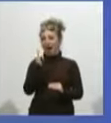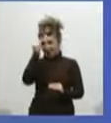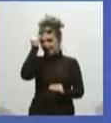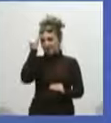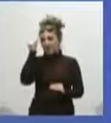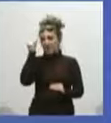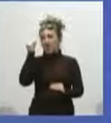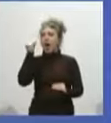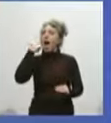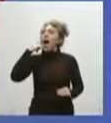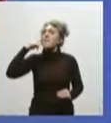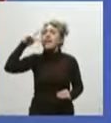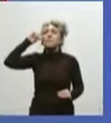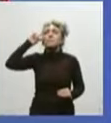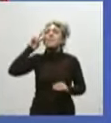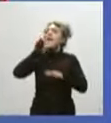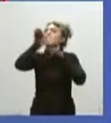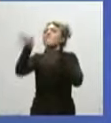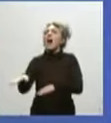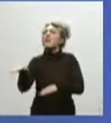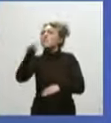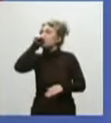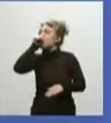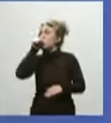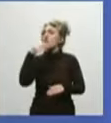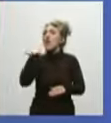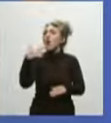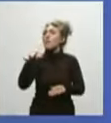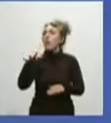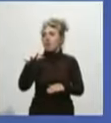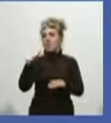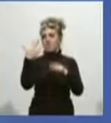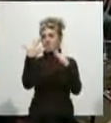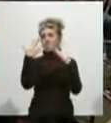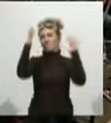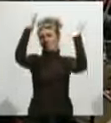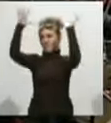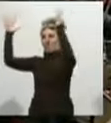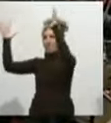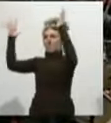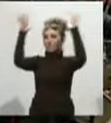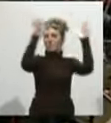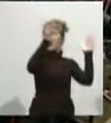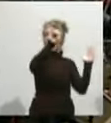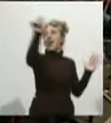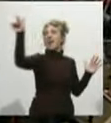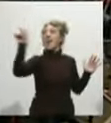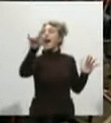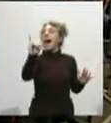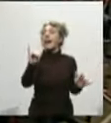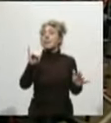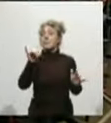drag. A ver, ¿dónde están las fans de los drag? ¿No ha venido nadie? Sí, hombre, claro, claro, que están por ahí. En lo que el